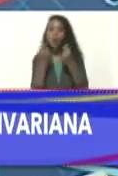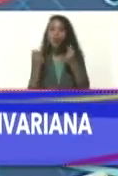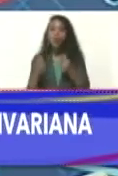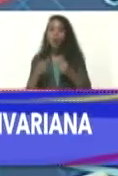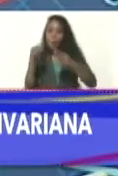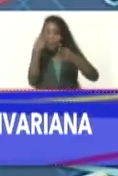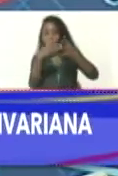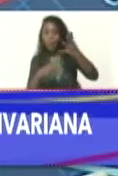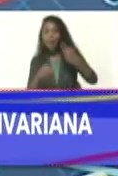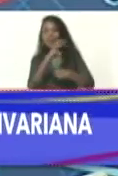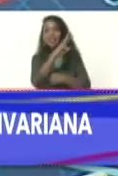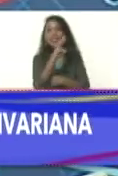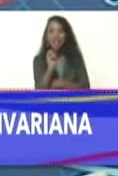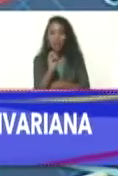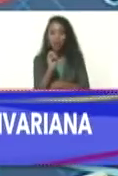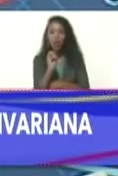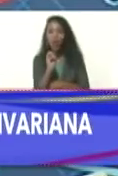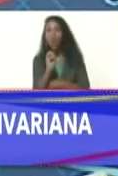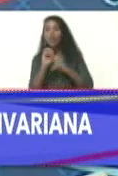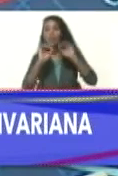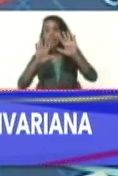orden de